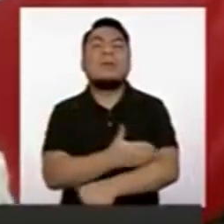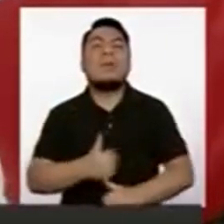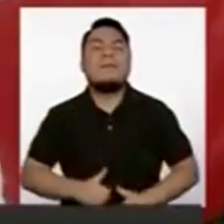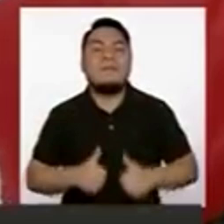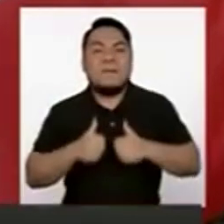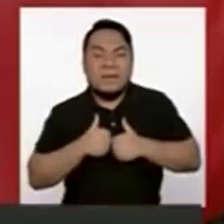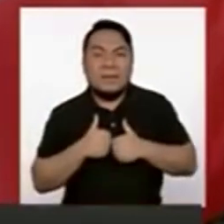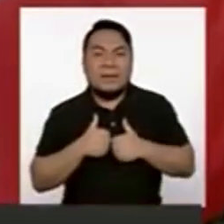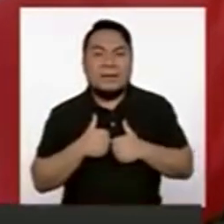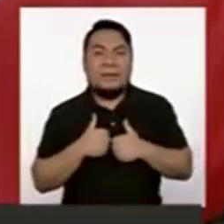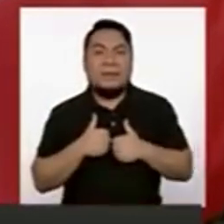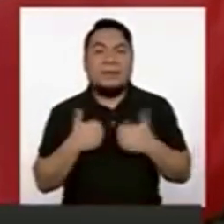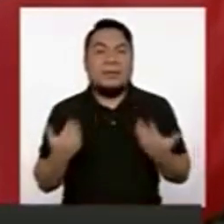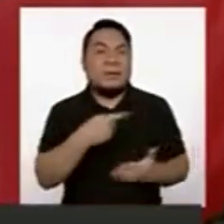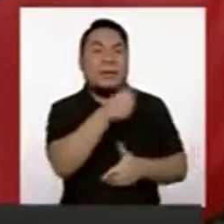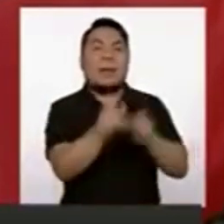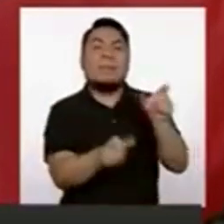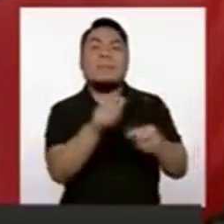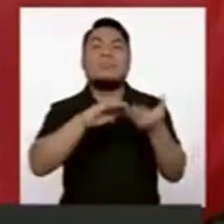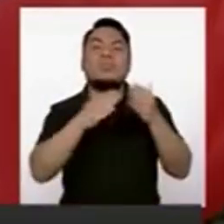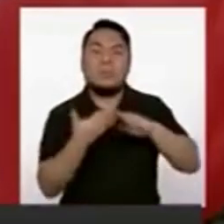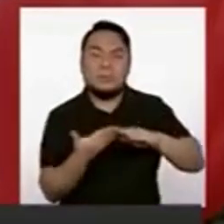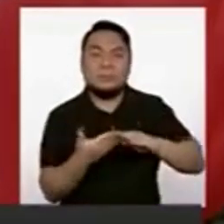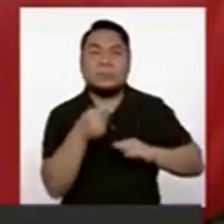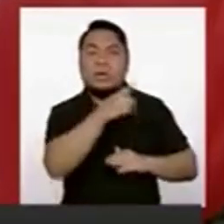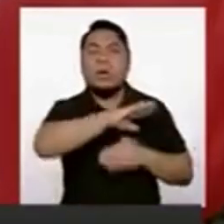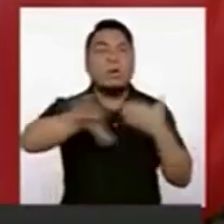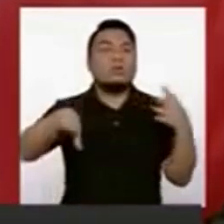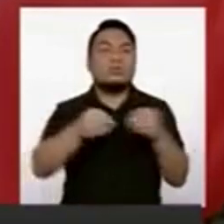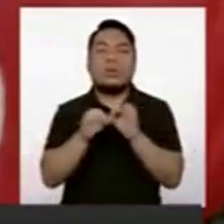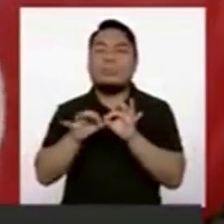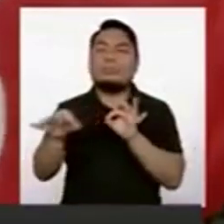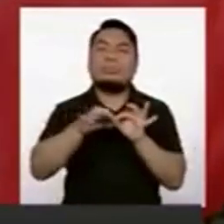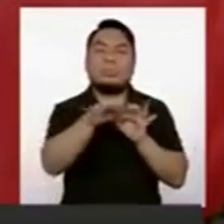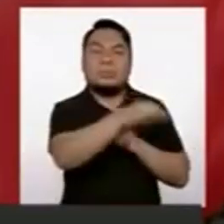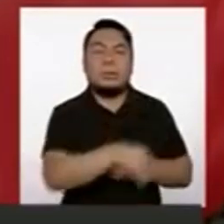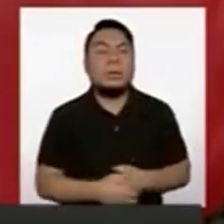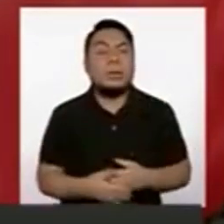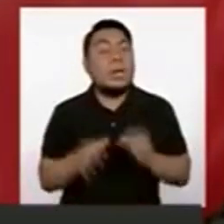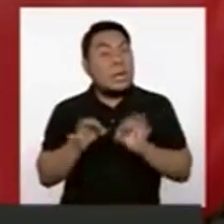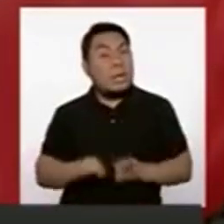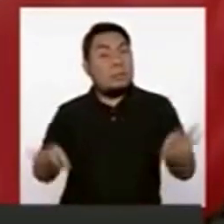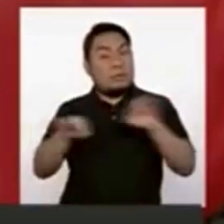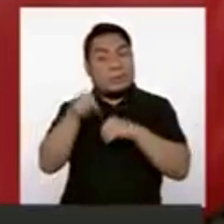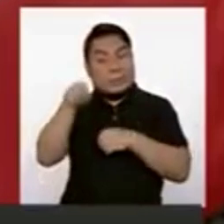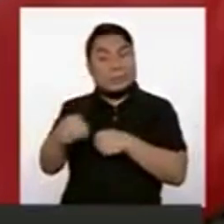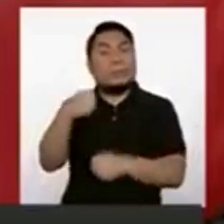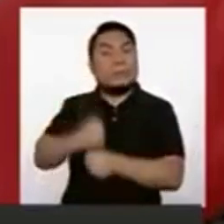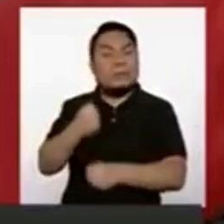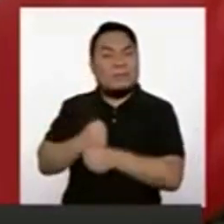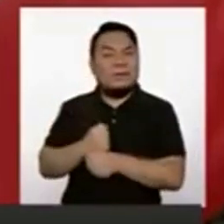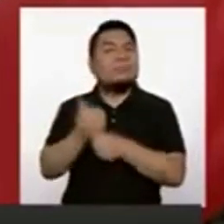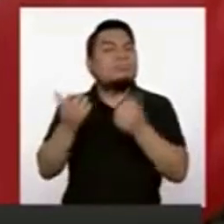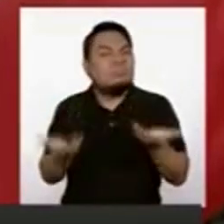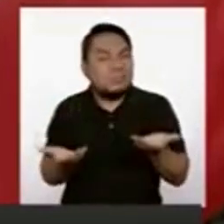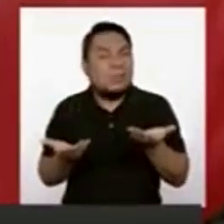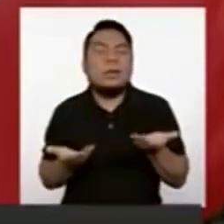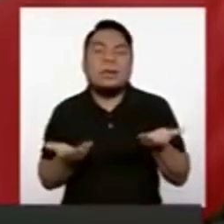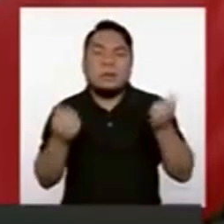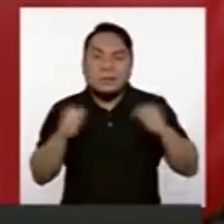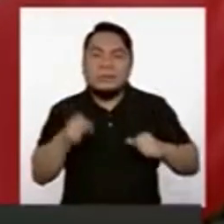vida de la población de todas las regiones. Lo importante de este trabajo es que